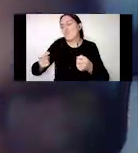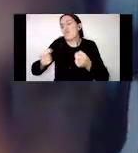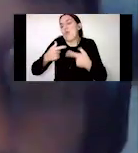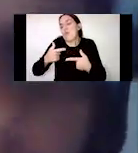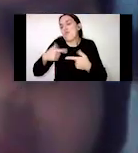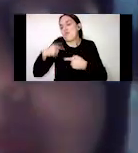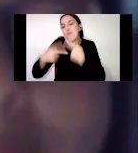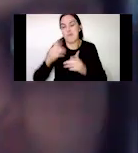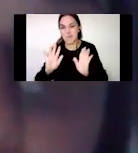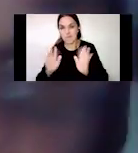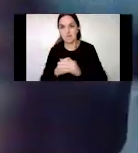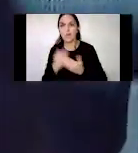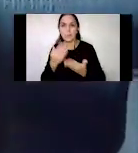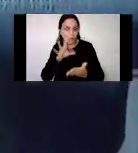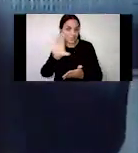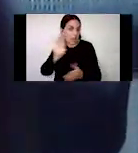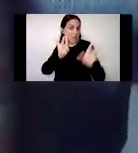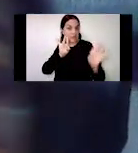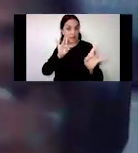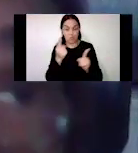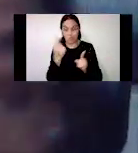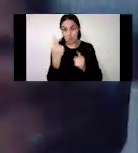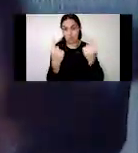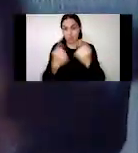bienes. Pero vos podés elegir presento solo bienes.